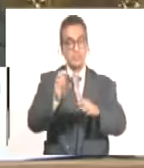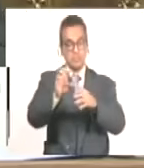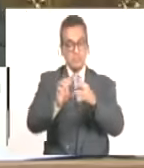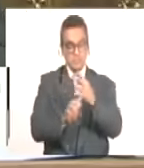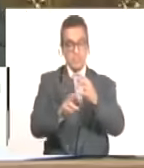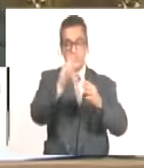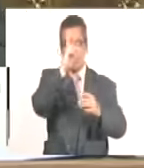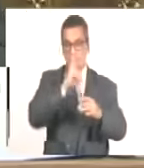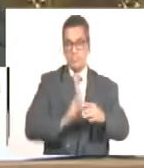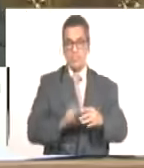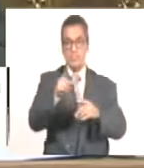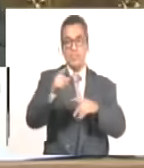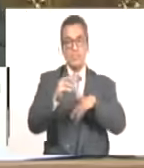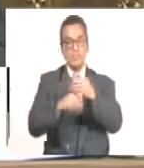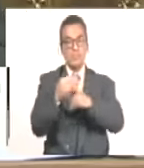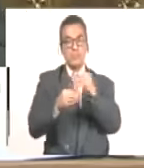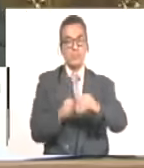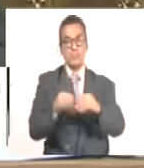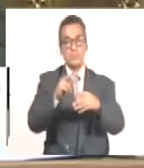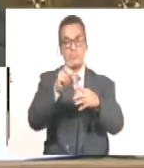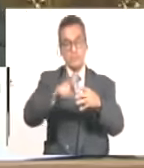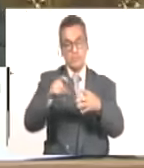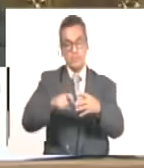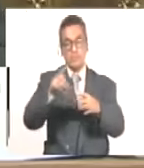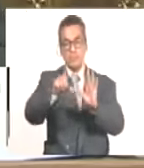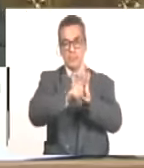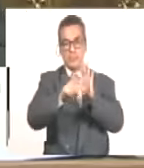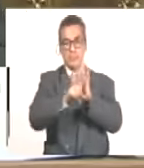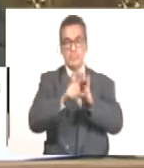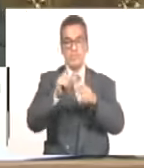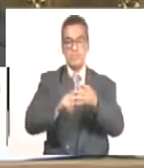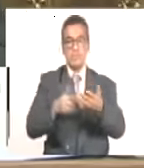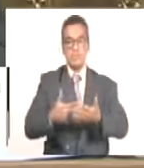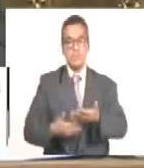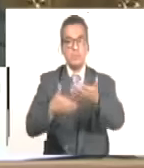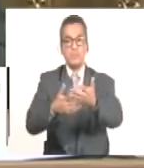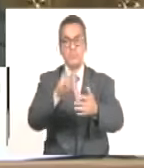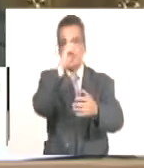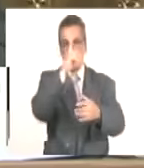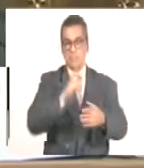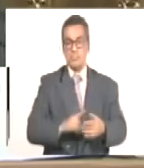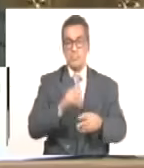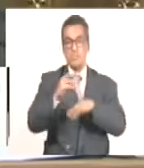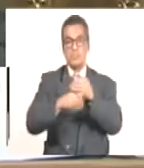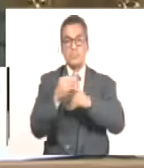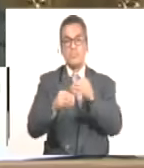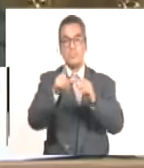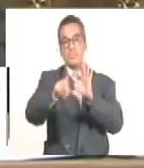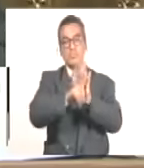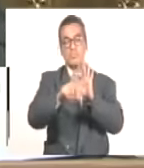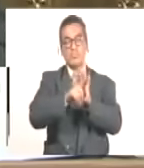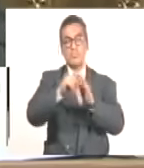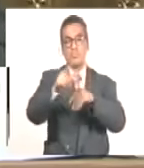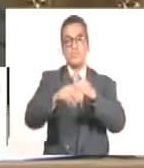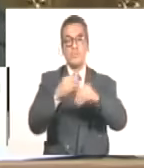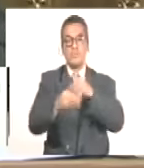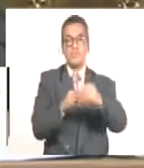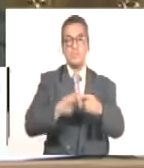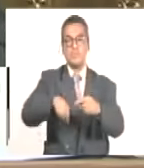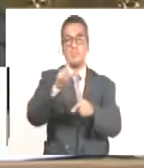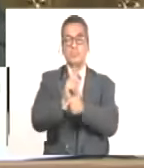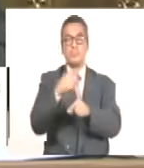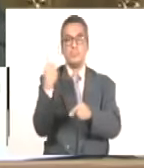de discapacidad de conformidad con los requisitos que exige la ley. El certificado de la discapacidad a los efectos de esta ley corresponderá emitirlo